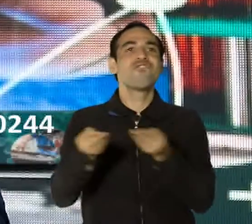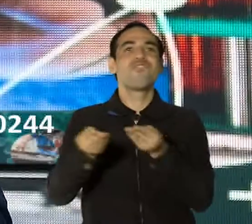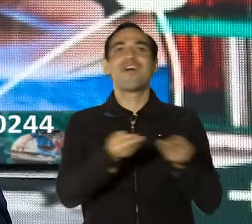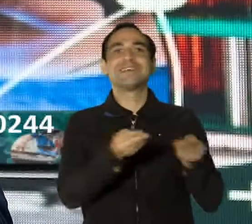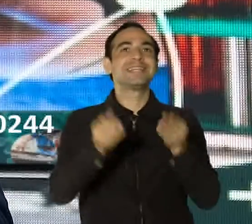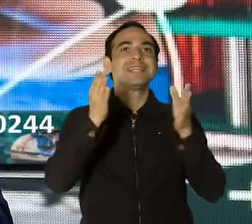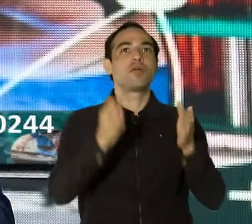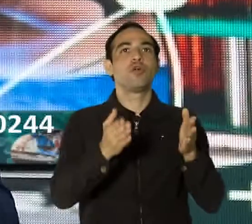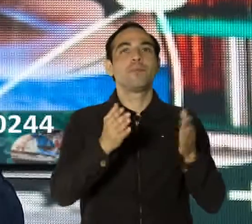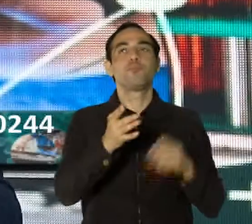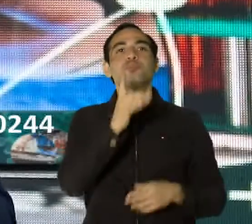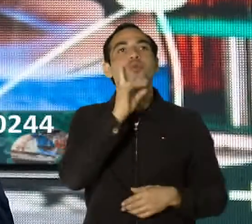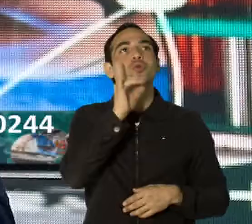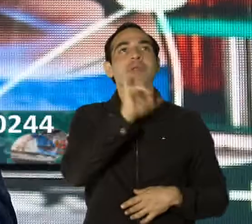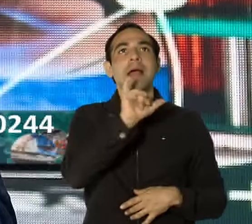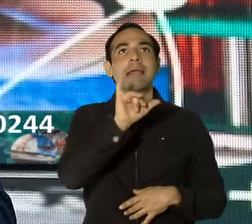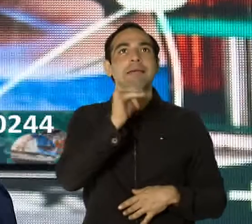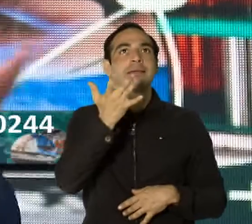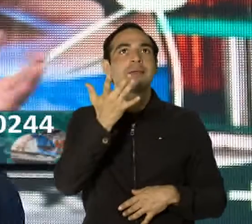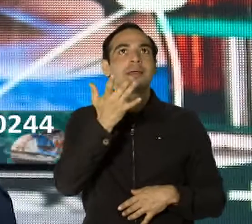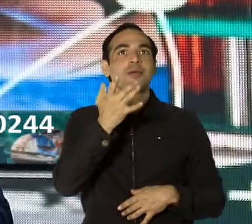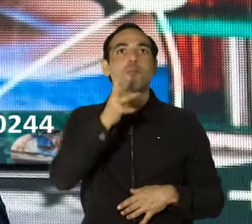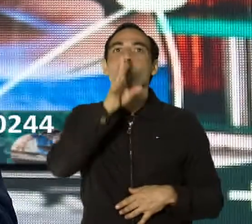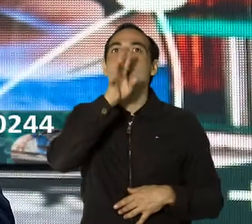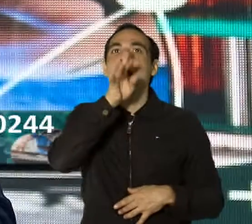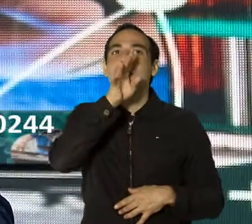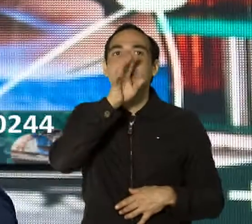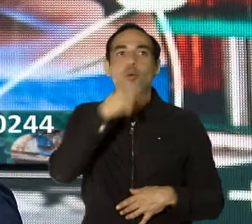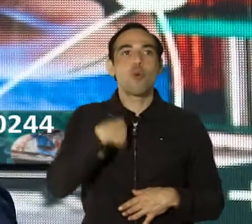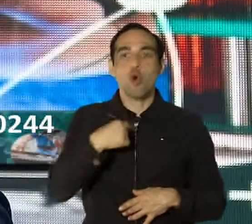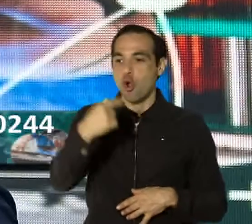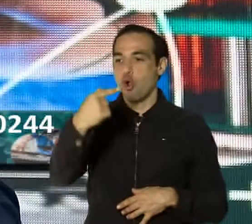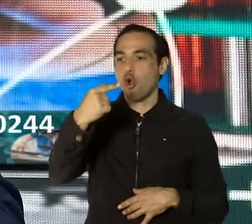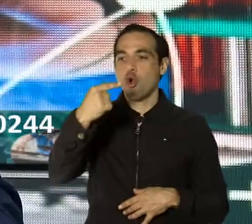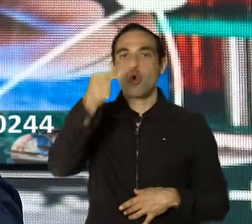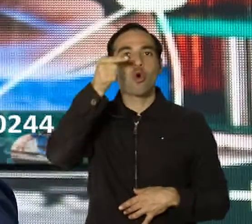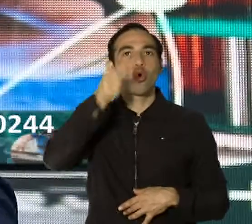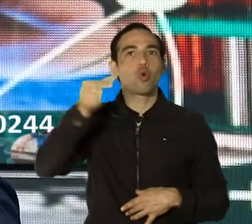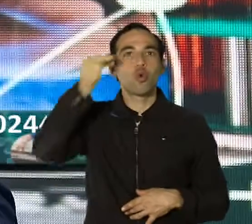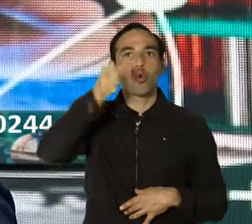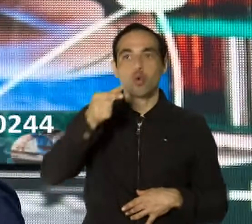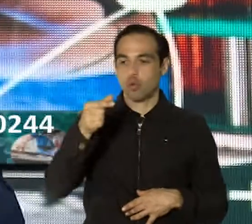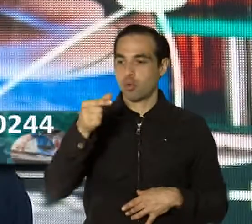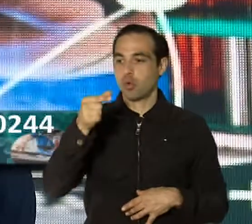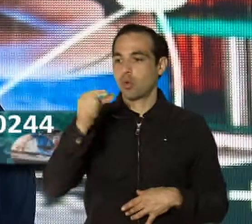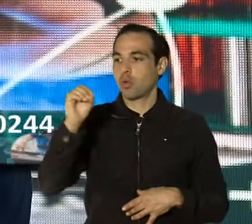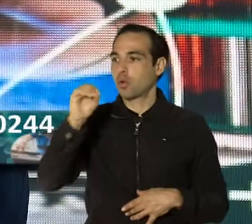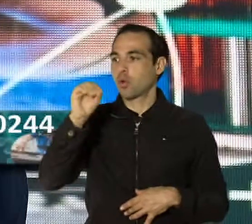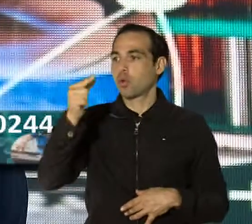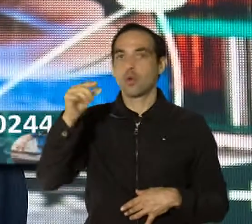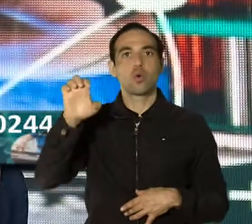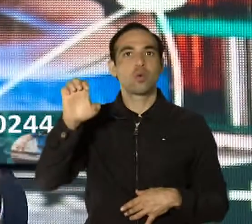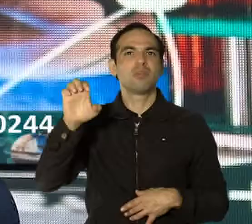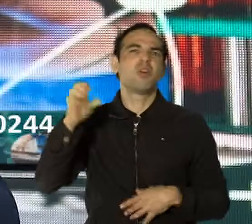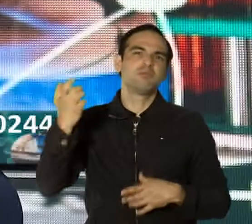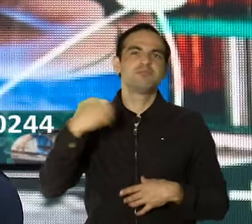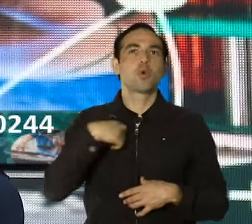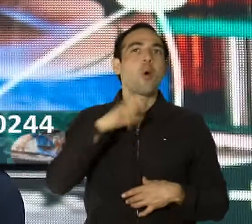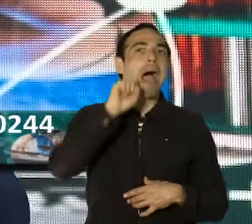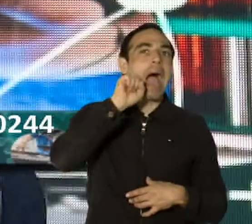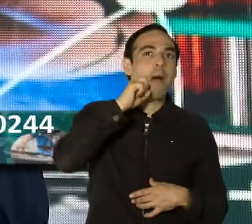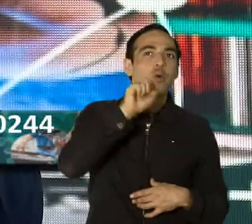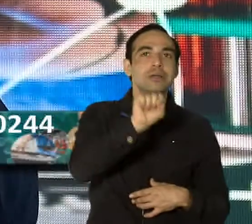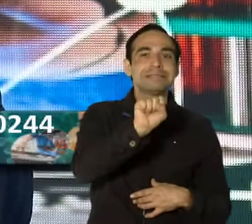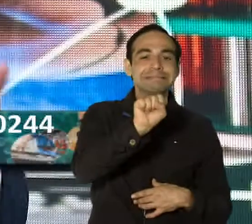hablar con los programas de Google o de Apple, ¿verdad?, con Alexa o con Siri, que sabe cuál es